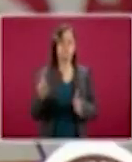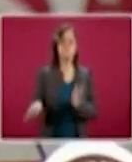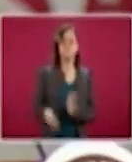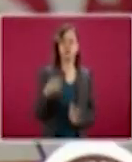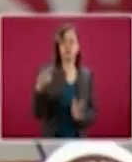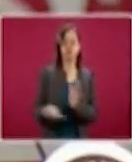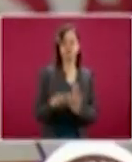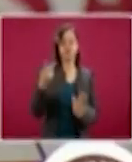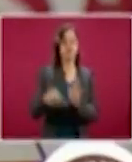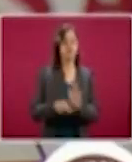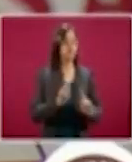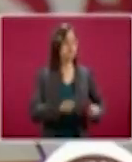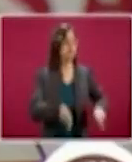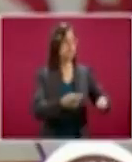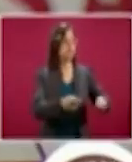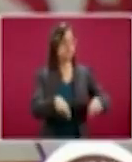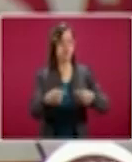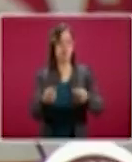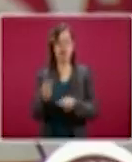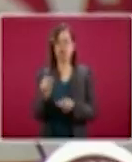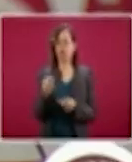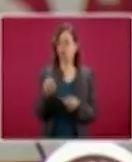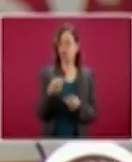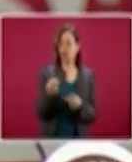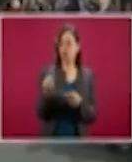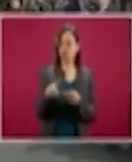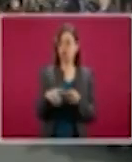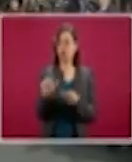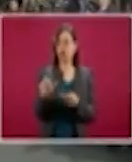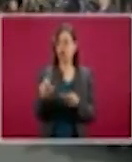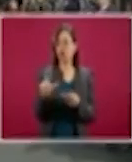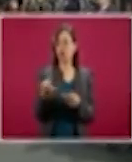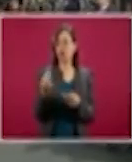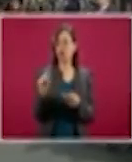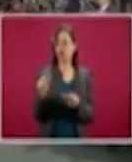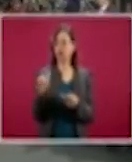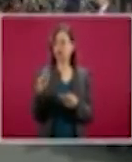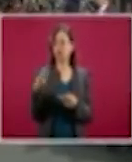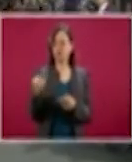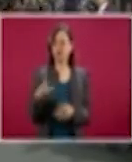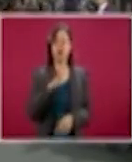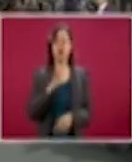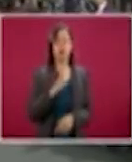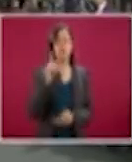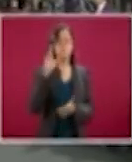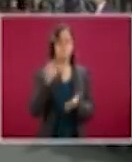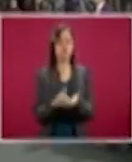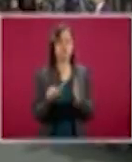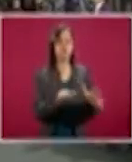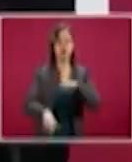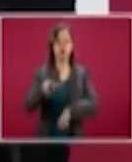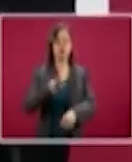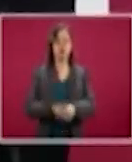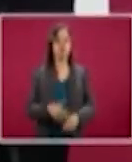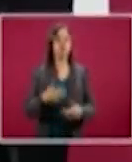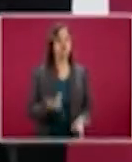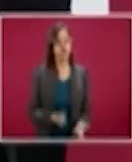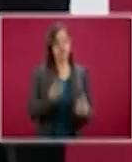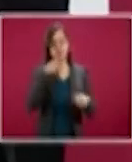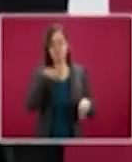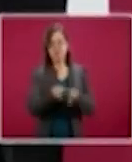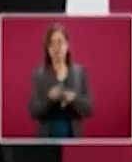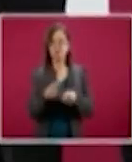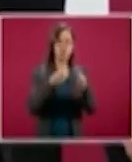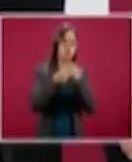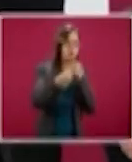telecomunicaciones 110 millones en agua y saneamiento 46 mil 500 millones en energía y